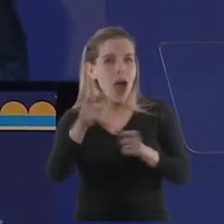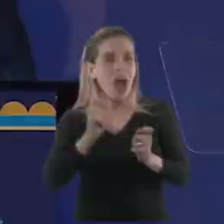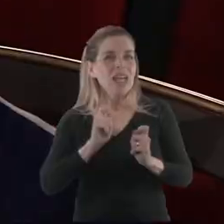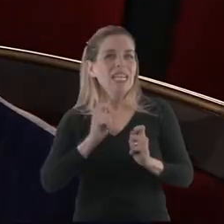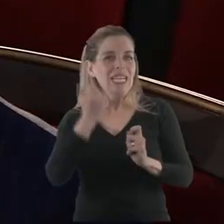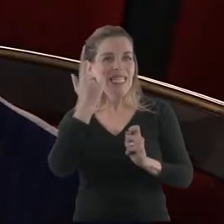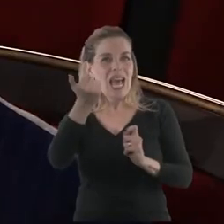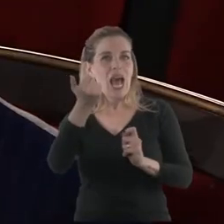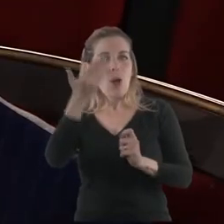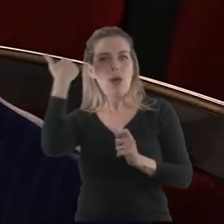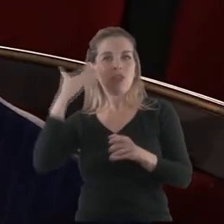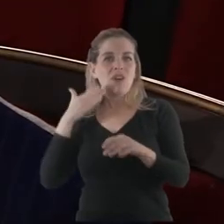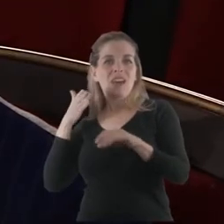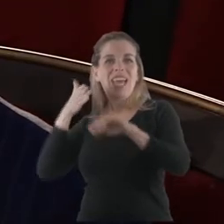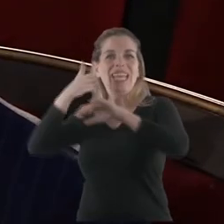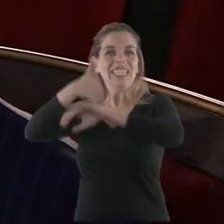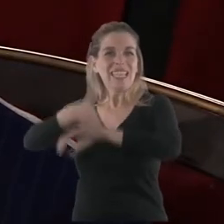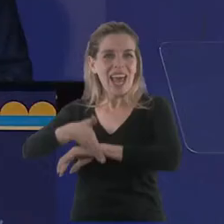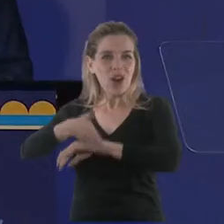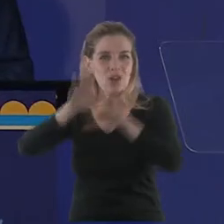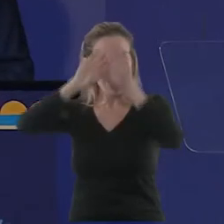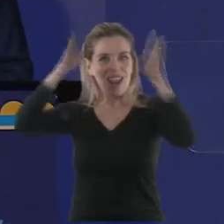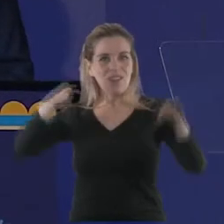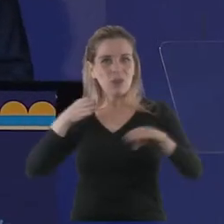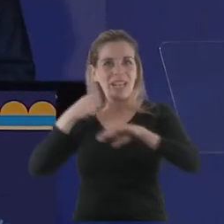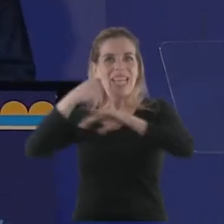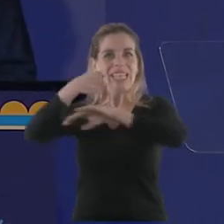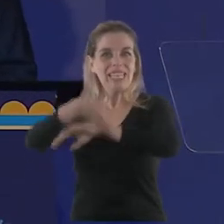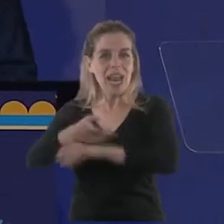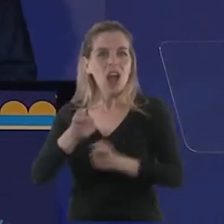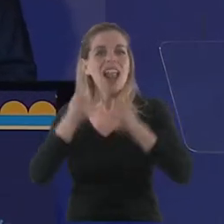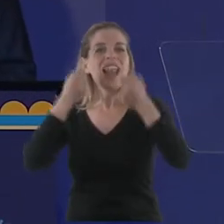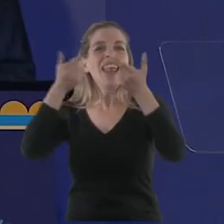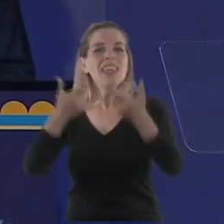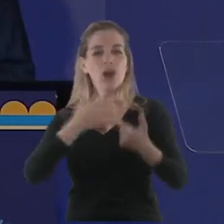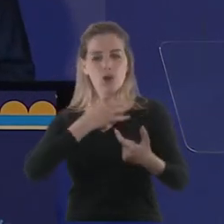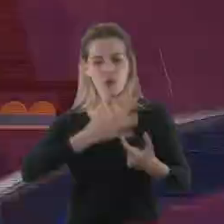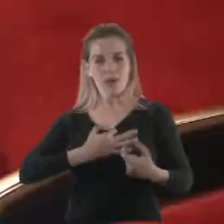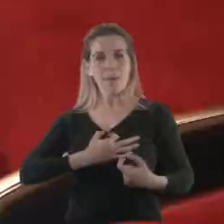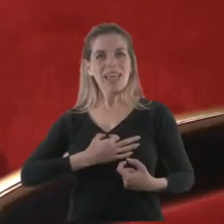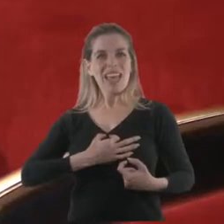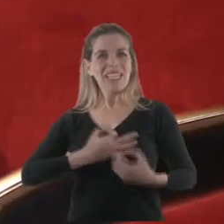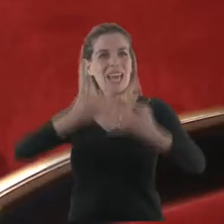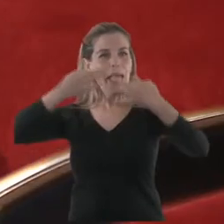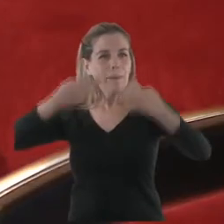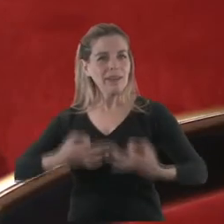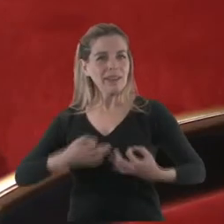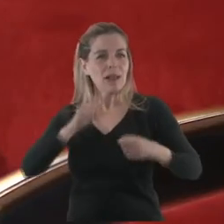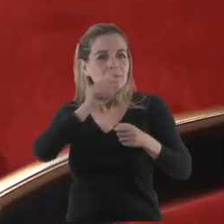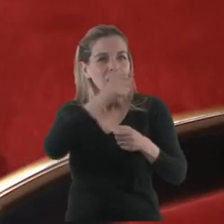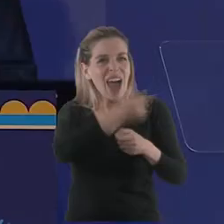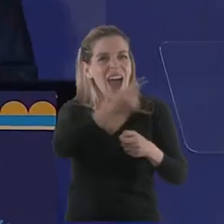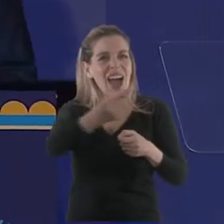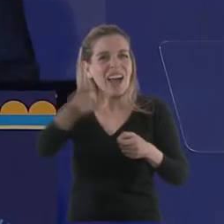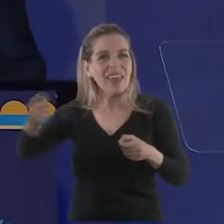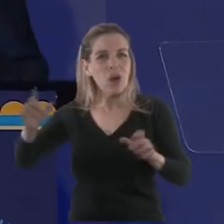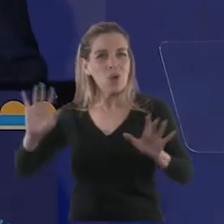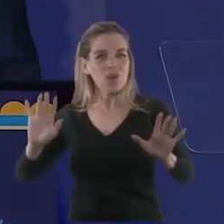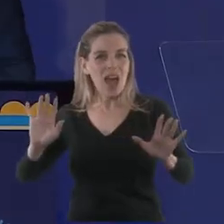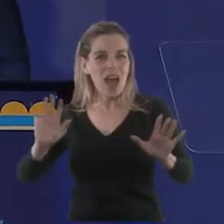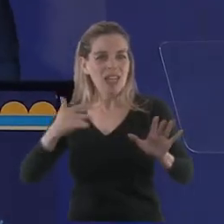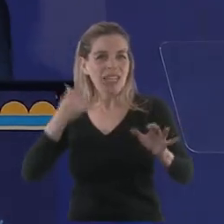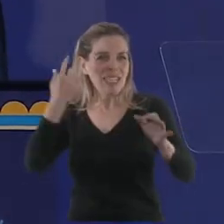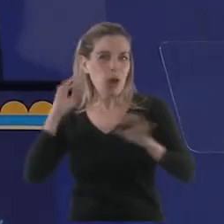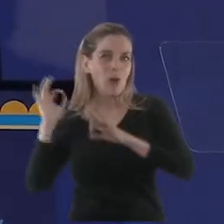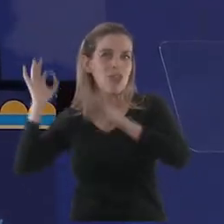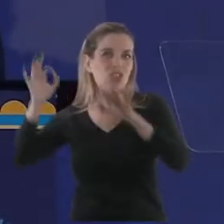al ingresar aquí a la facultad una medalla personalizada a cada una antes de comenzar esta